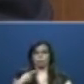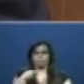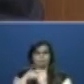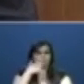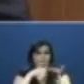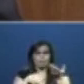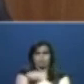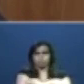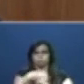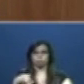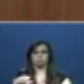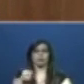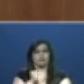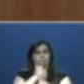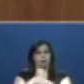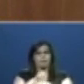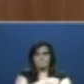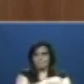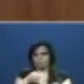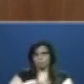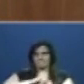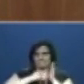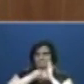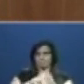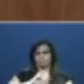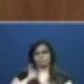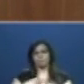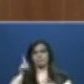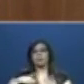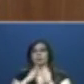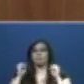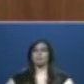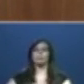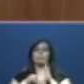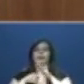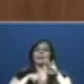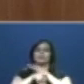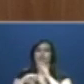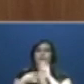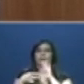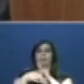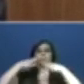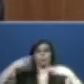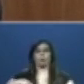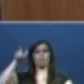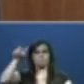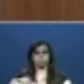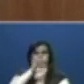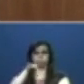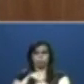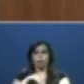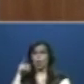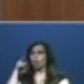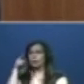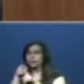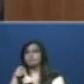ciudadanos y más eficiente para el mismo sistema hemos aprobado también el plan de gestión de calidad y seguridad del paciente con la doble perspectiva de mejorar la